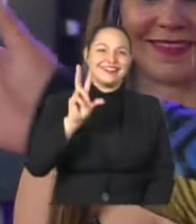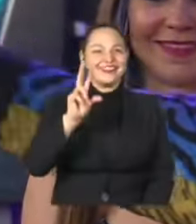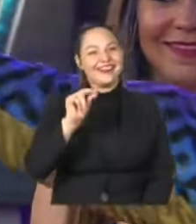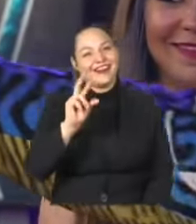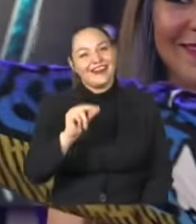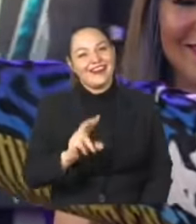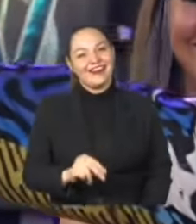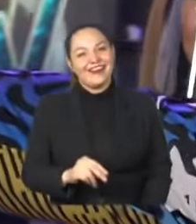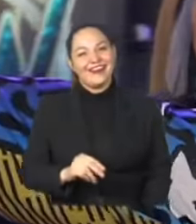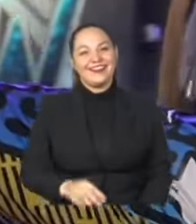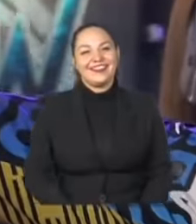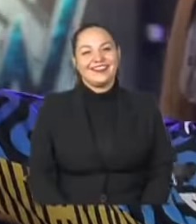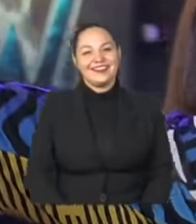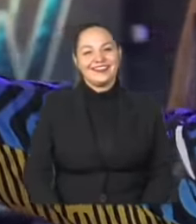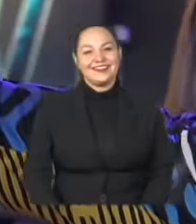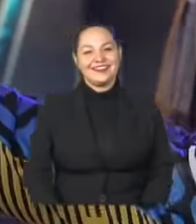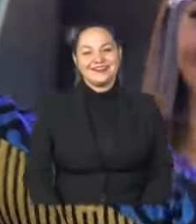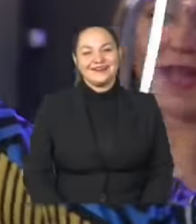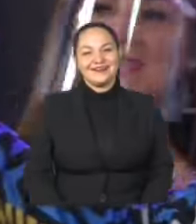Ahí va.